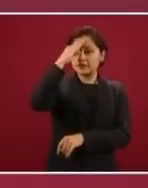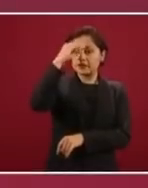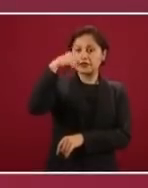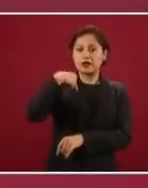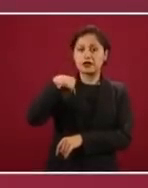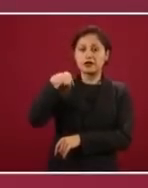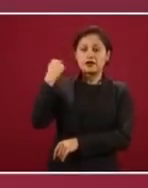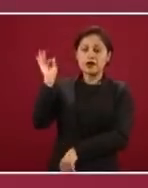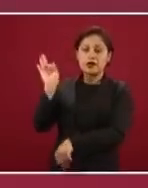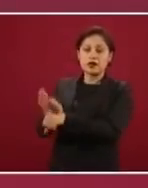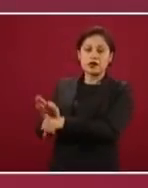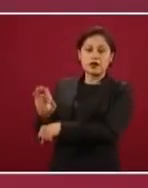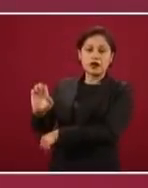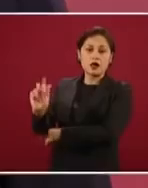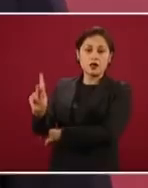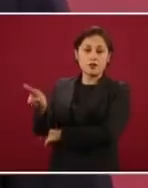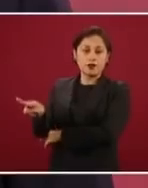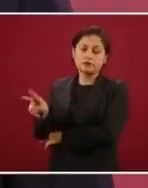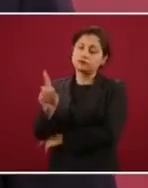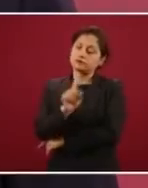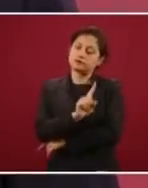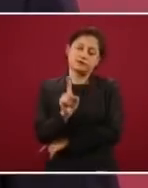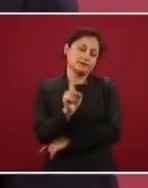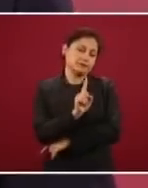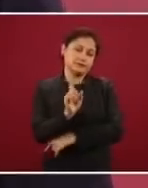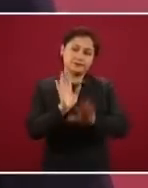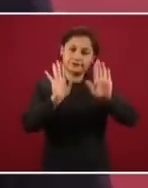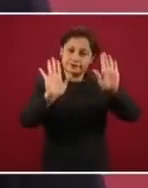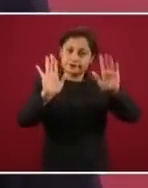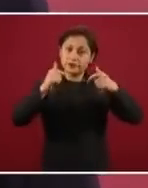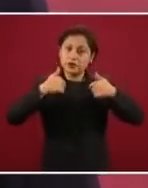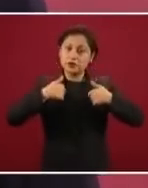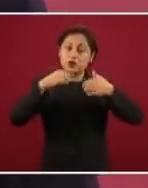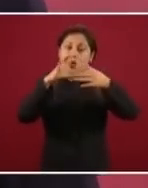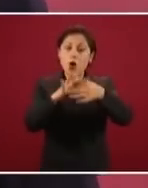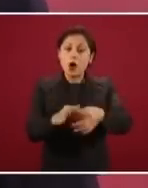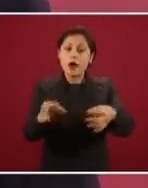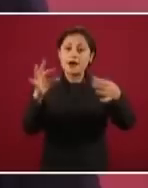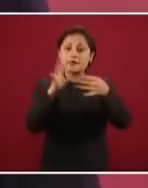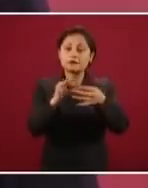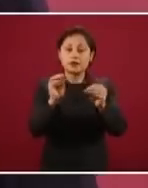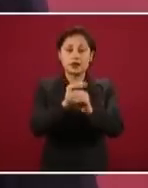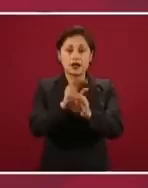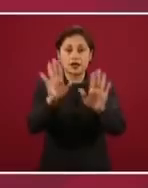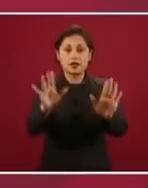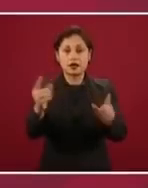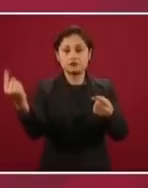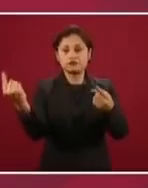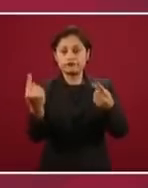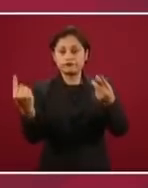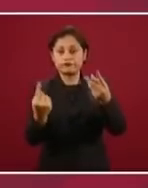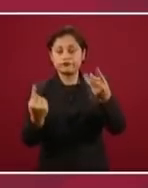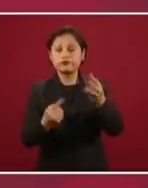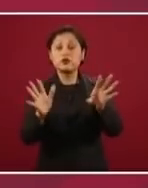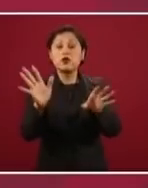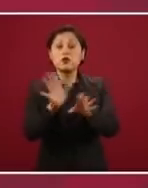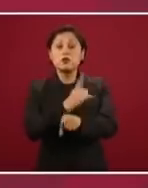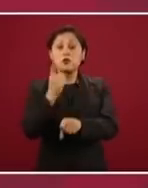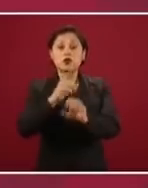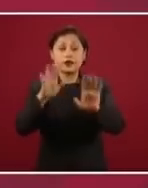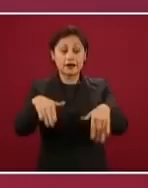malinterpretar lo estoy haciendo una explicación porque la gente que es lo que más me importa